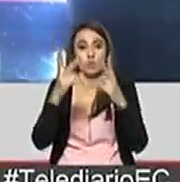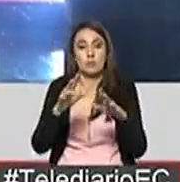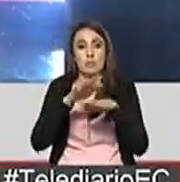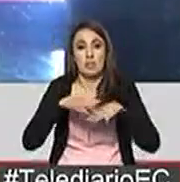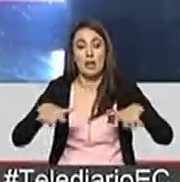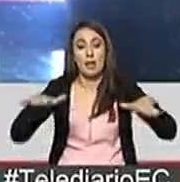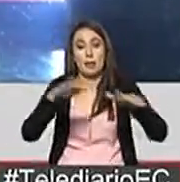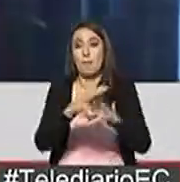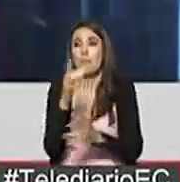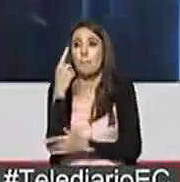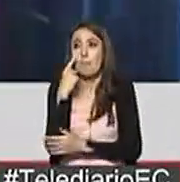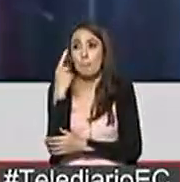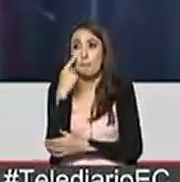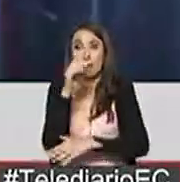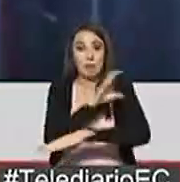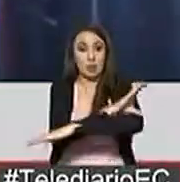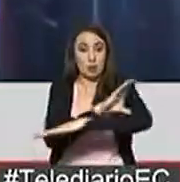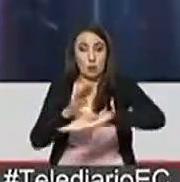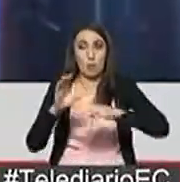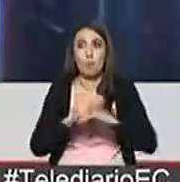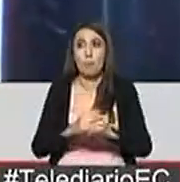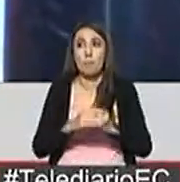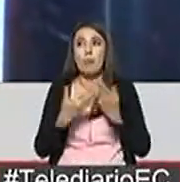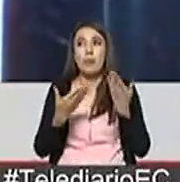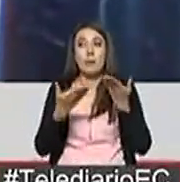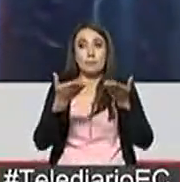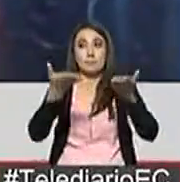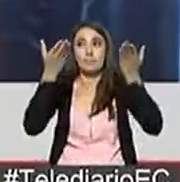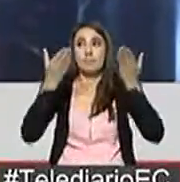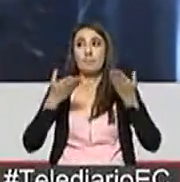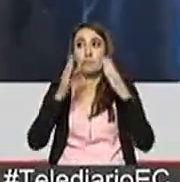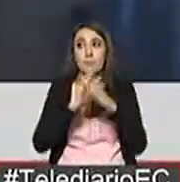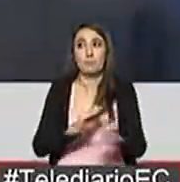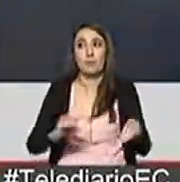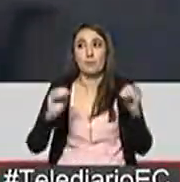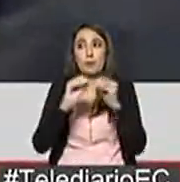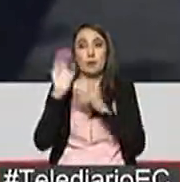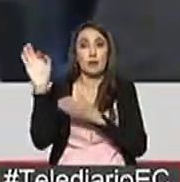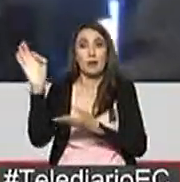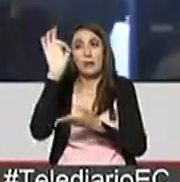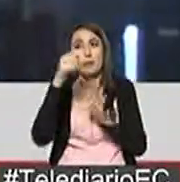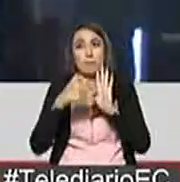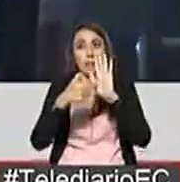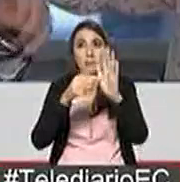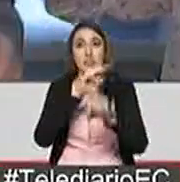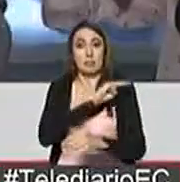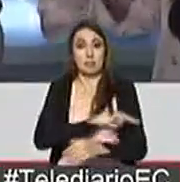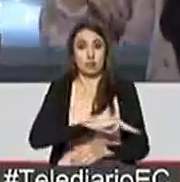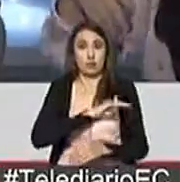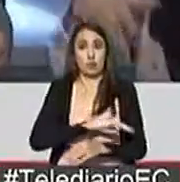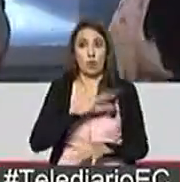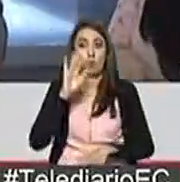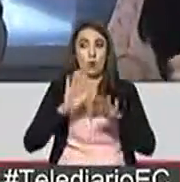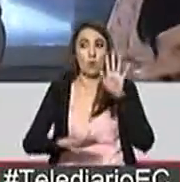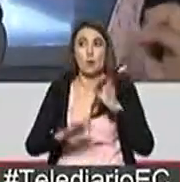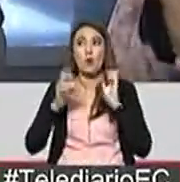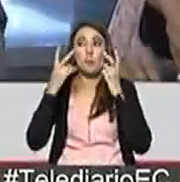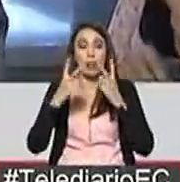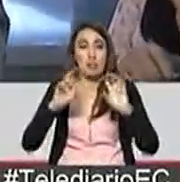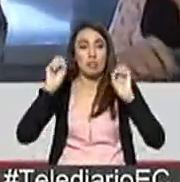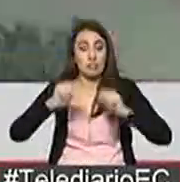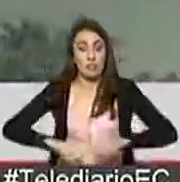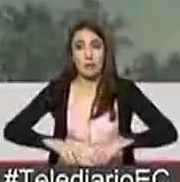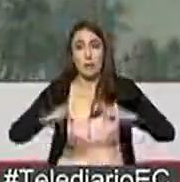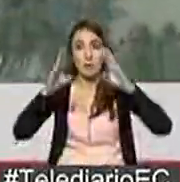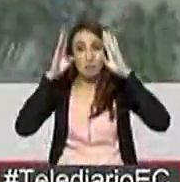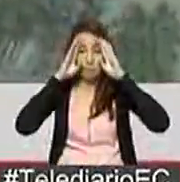darle una mirada al sector rural. Esta propuesta de enmienda fue bien recibida por los representantes de los gobiernos autónomos descentralizados, quienes manifestaron que actualmente se toman en